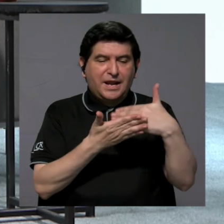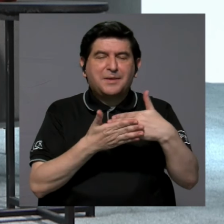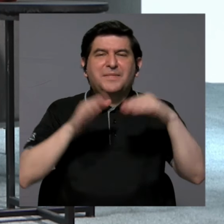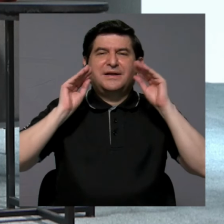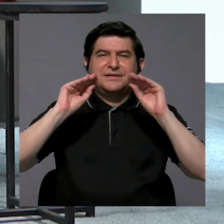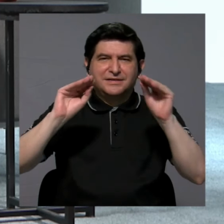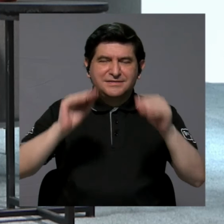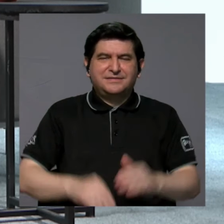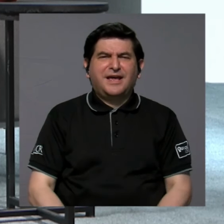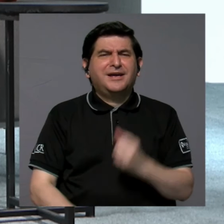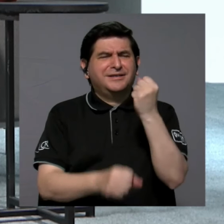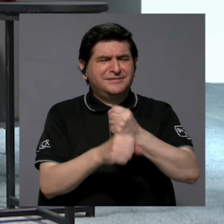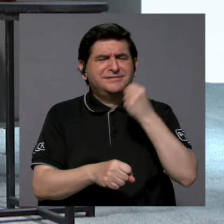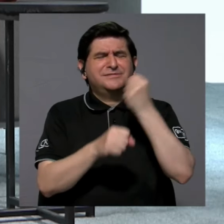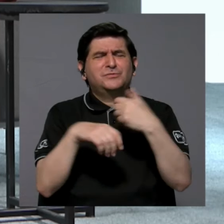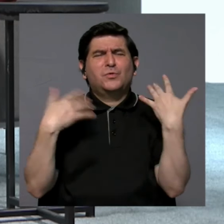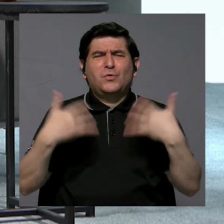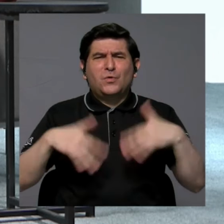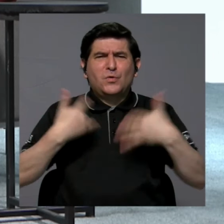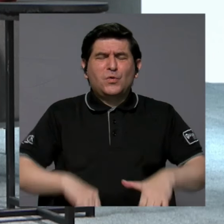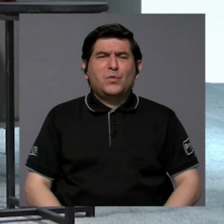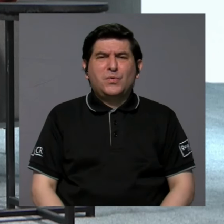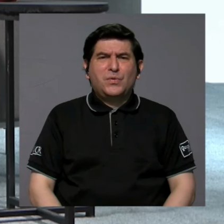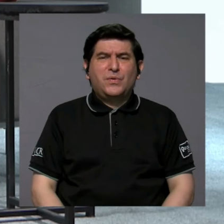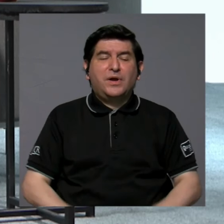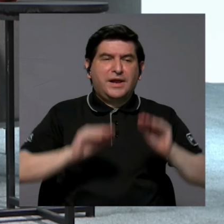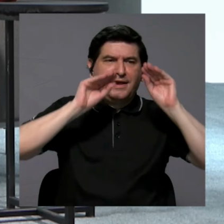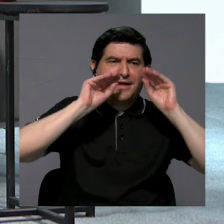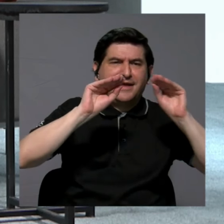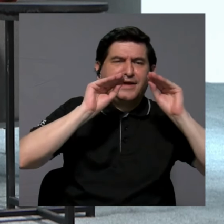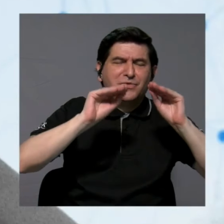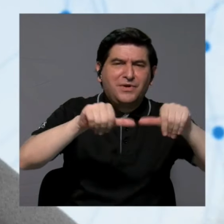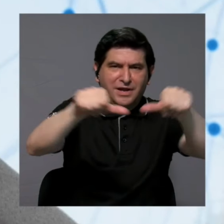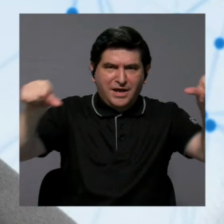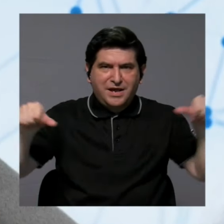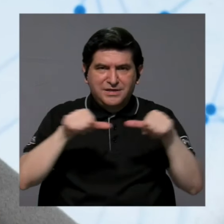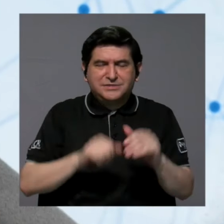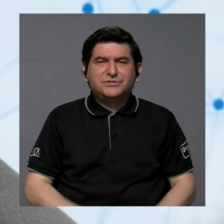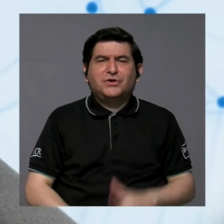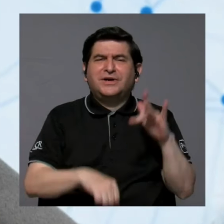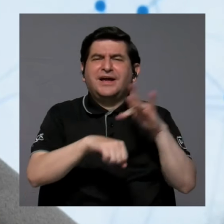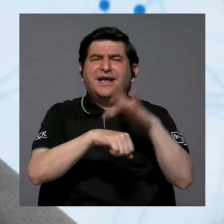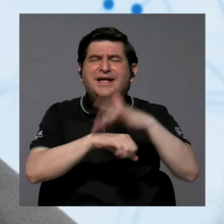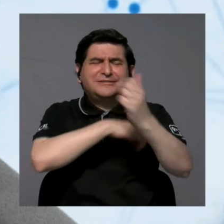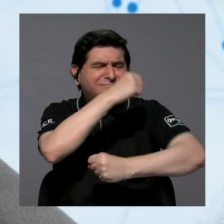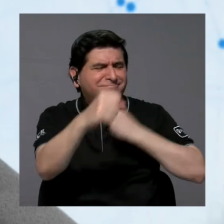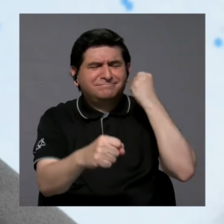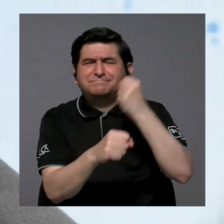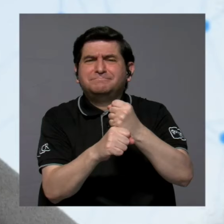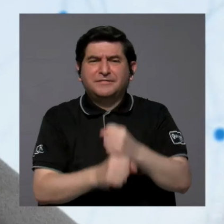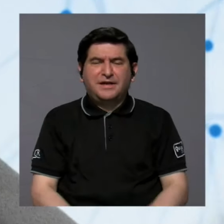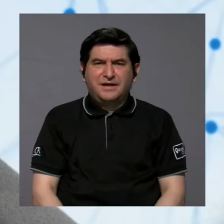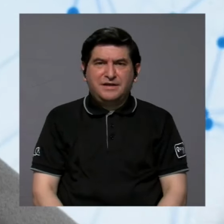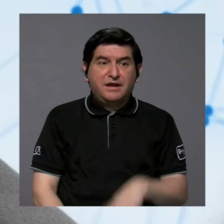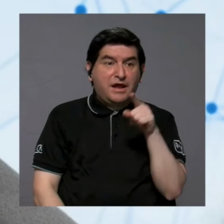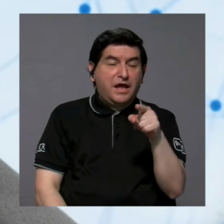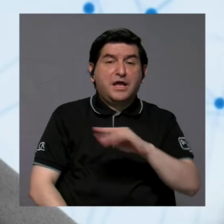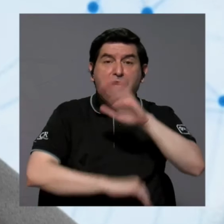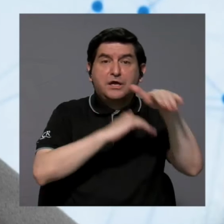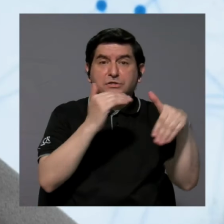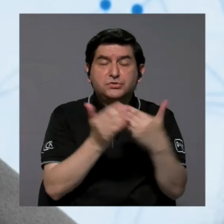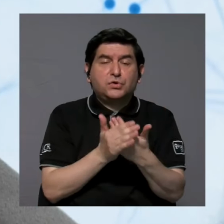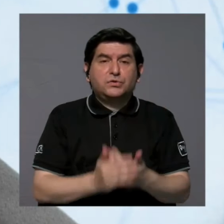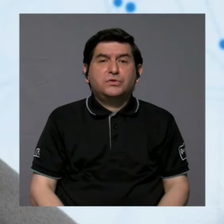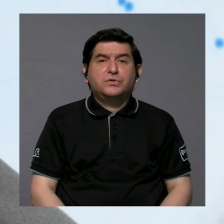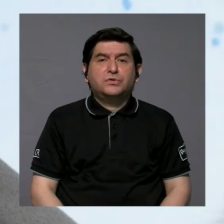parte educativa. Esto hay que trabajarlo muchísimo desde el plano de educación. Y desde la más tierna infancia, yo diría que esto tendría que estar